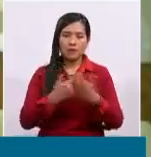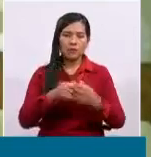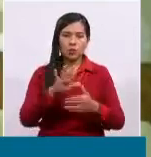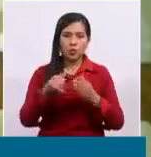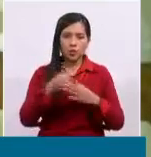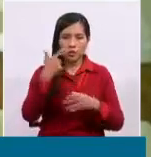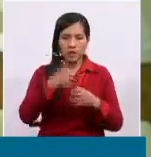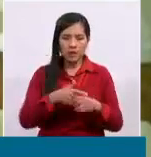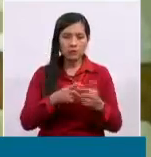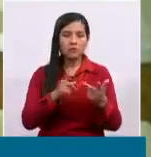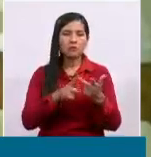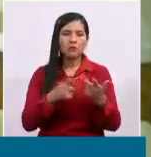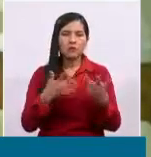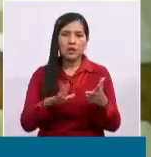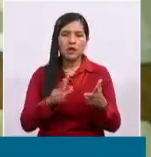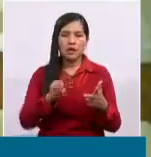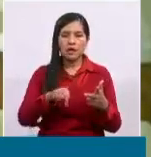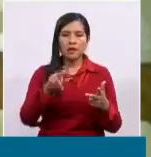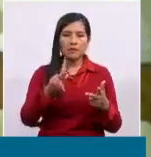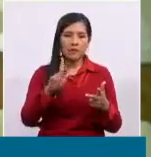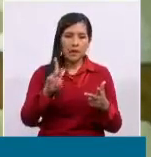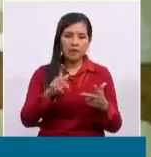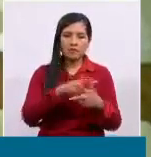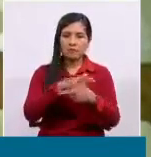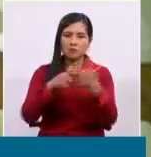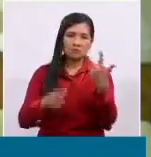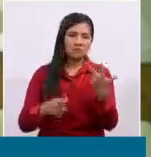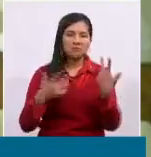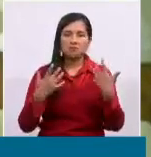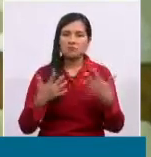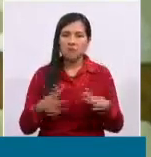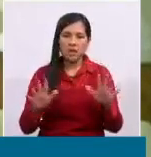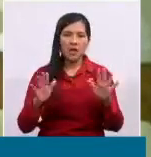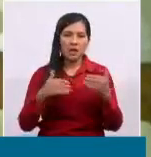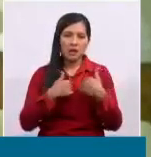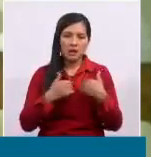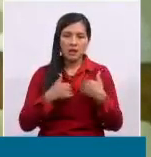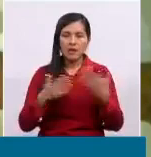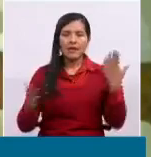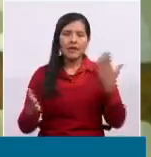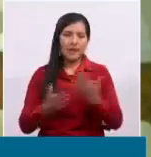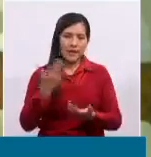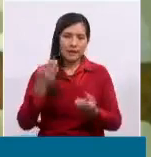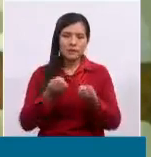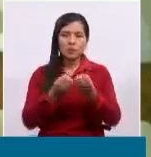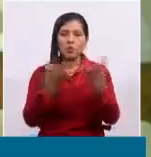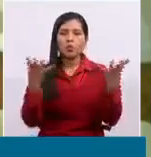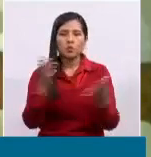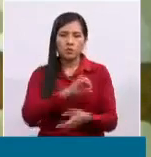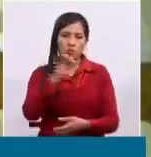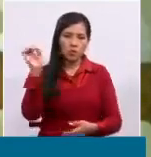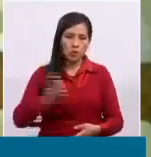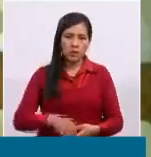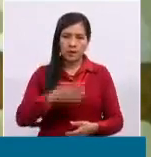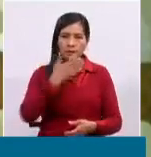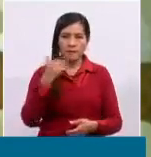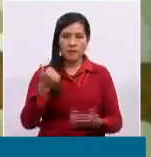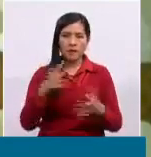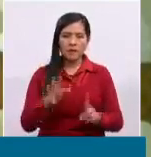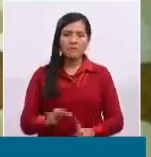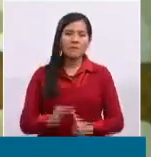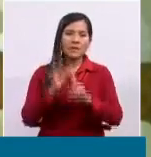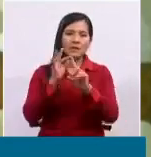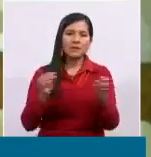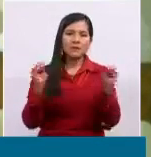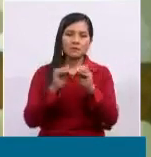de hidrocarburos, tenemos lo que serían los fertilizantes NPK. Y bueno, ya tenemos un gran porcentaje de lo que serían los